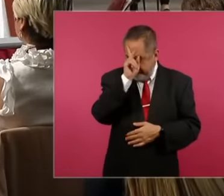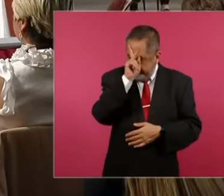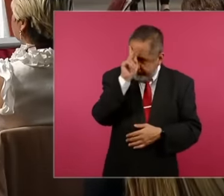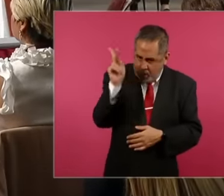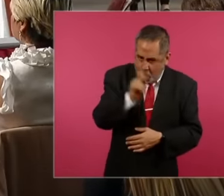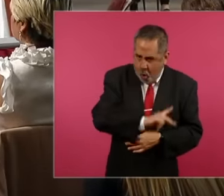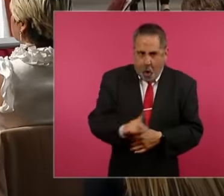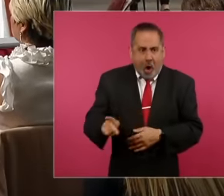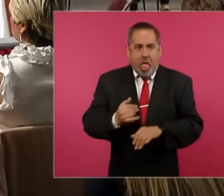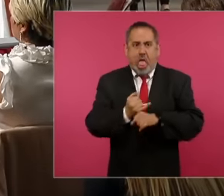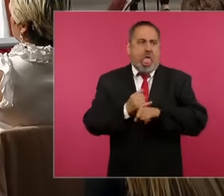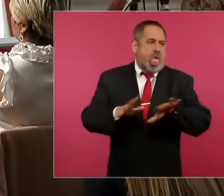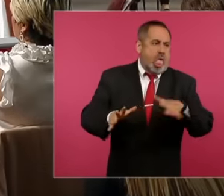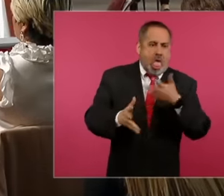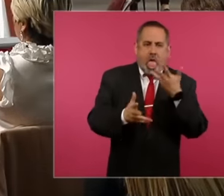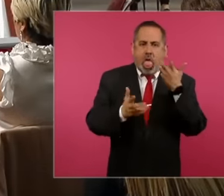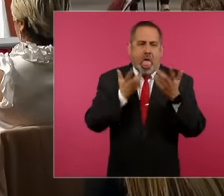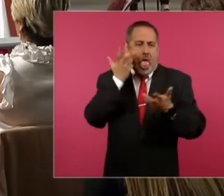tan